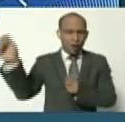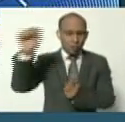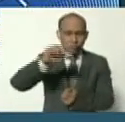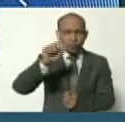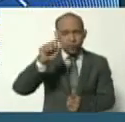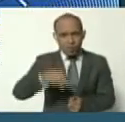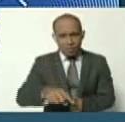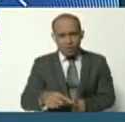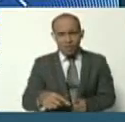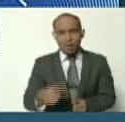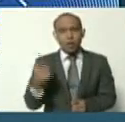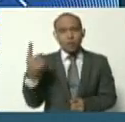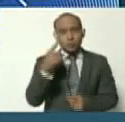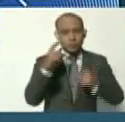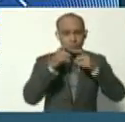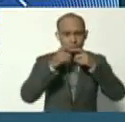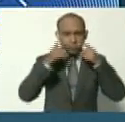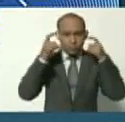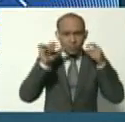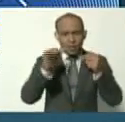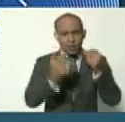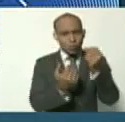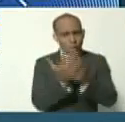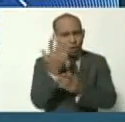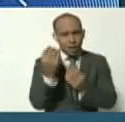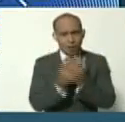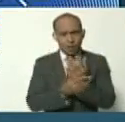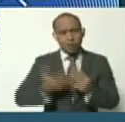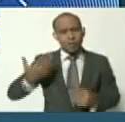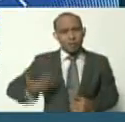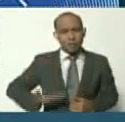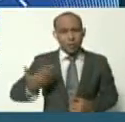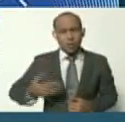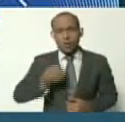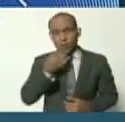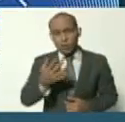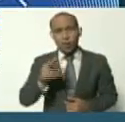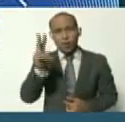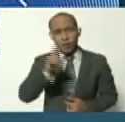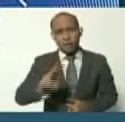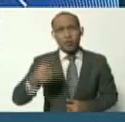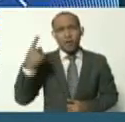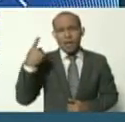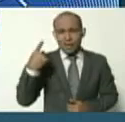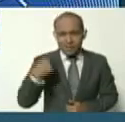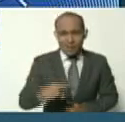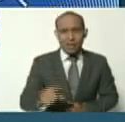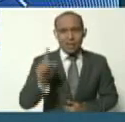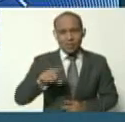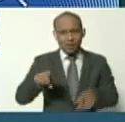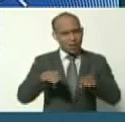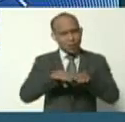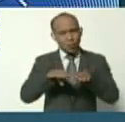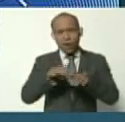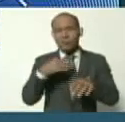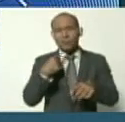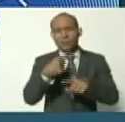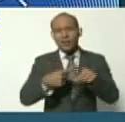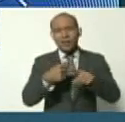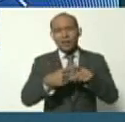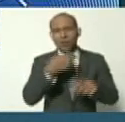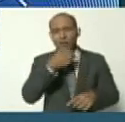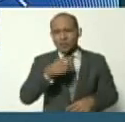compañeritos, con las medidas de bioseguridad. Pero bueno, Venezuela tiene esa posibilidad, así como lo hicimos en diciembre,